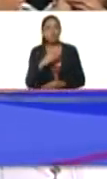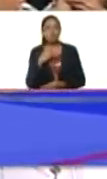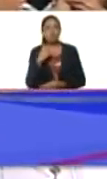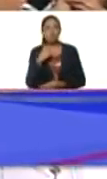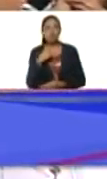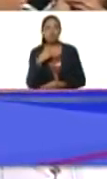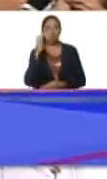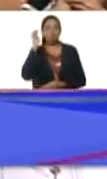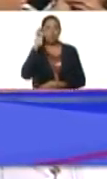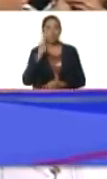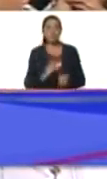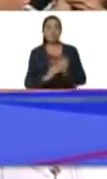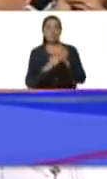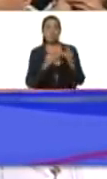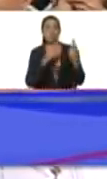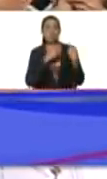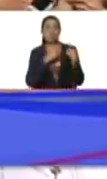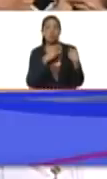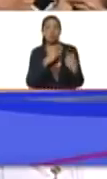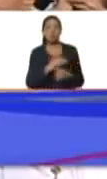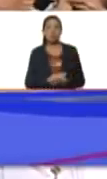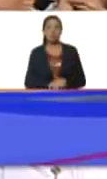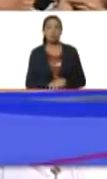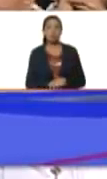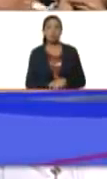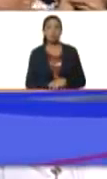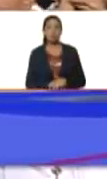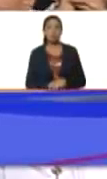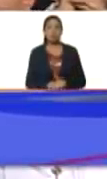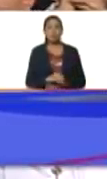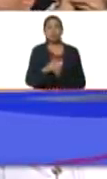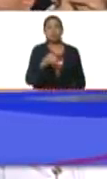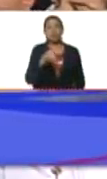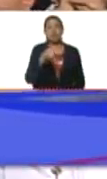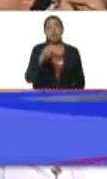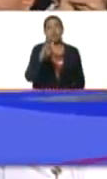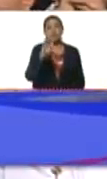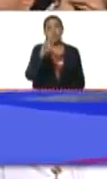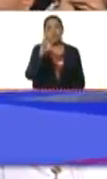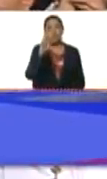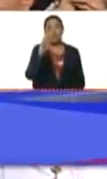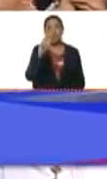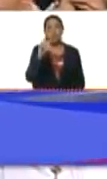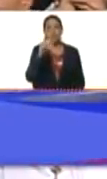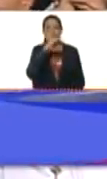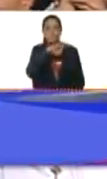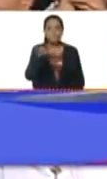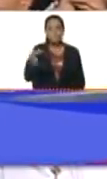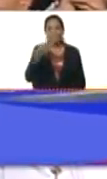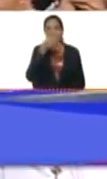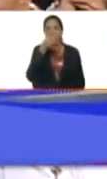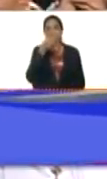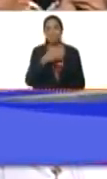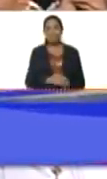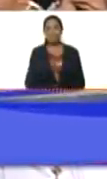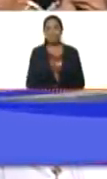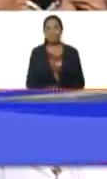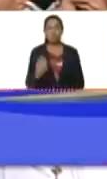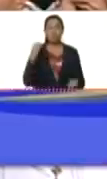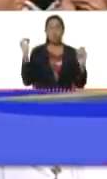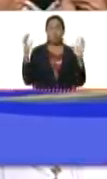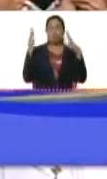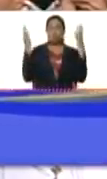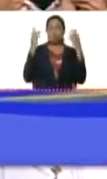docente, directora encargada de la Unidad Educativa Dr. Eugenio Pérez de Velar, que está ubicada en Valle Verde. No es por darme la gloria,